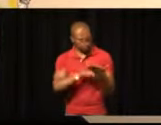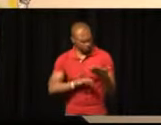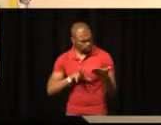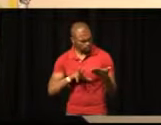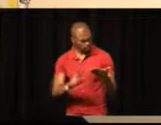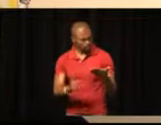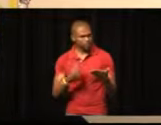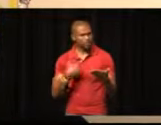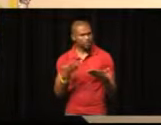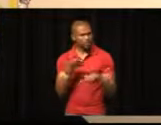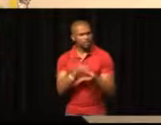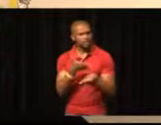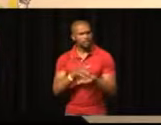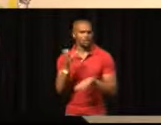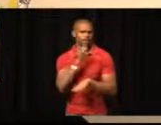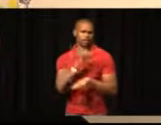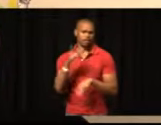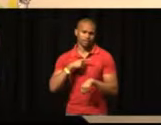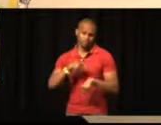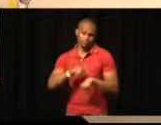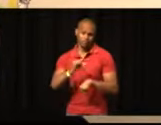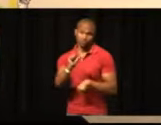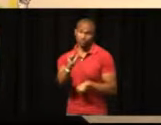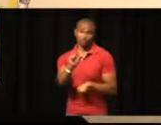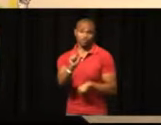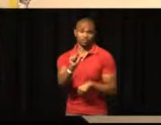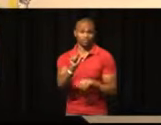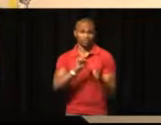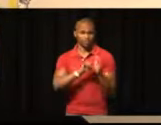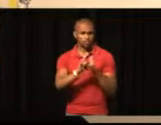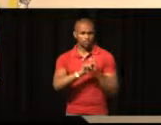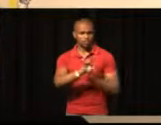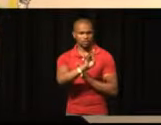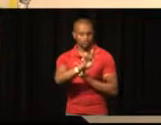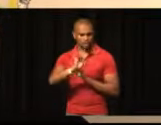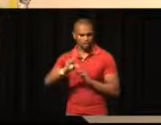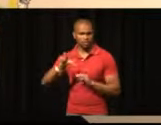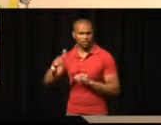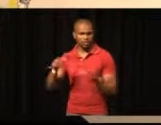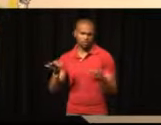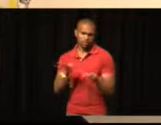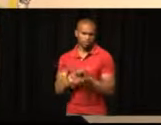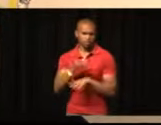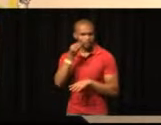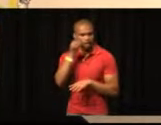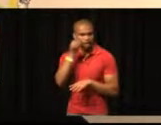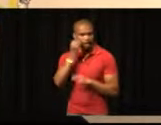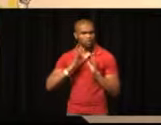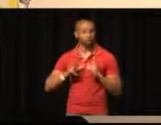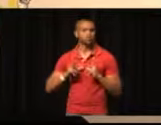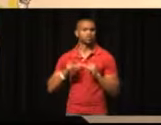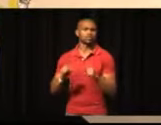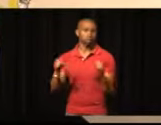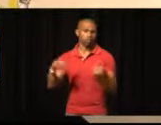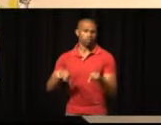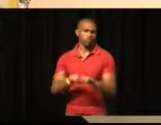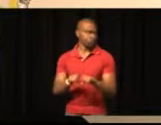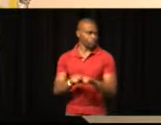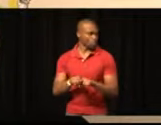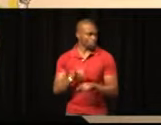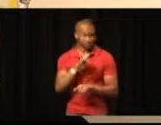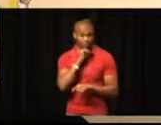todos. Quería un ejercicio rápido, como que ya se nos está acabando el tiempo, de hacer una pregunta a cada uno para tratar de atender un poquito a